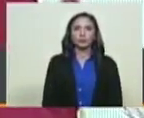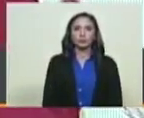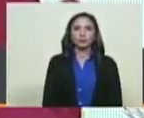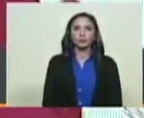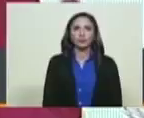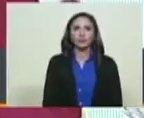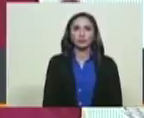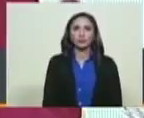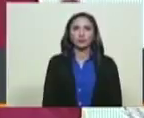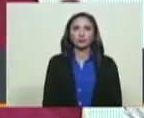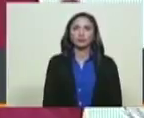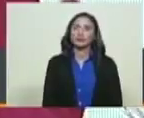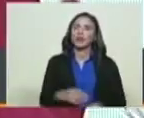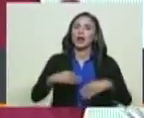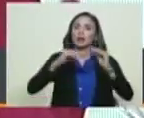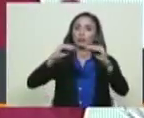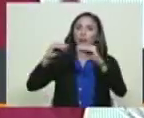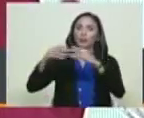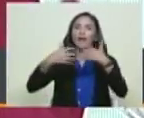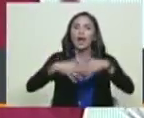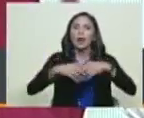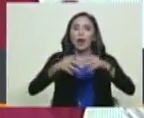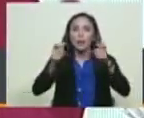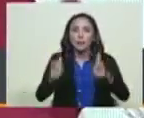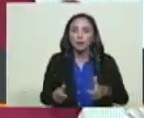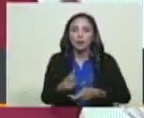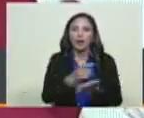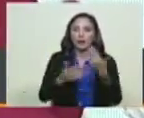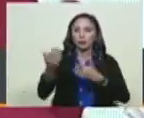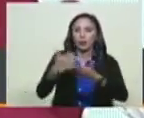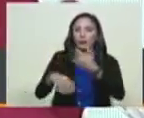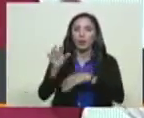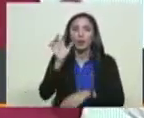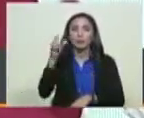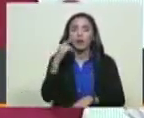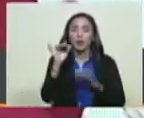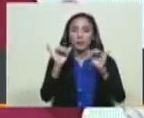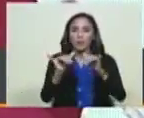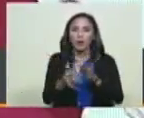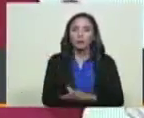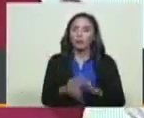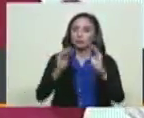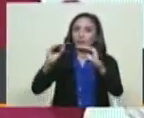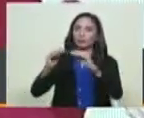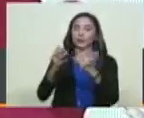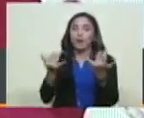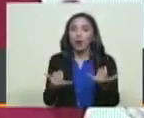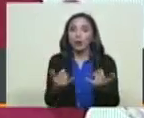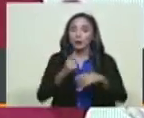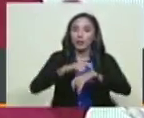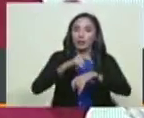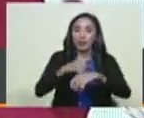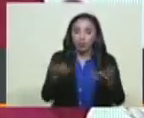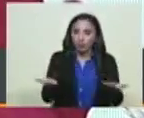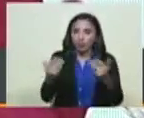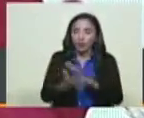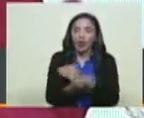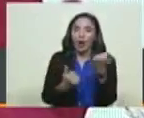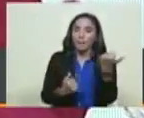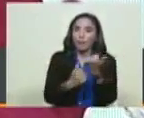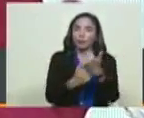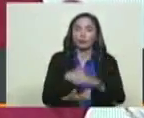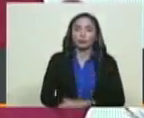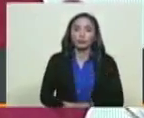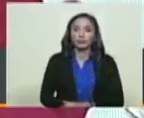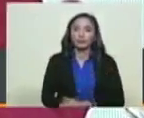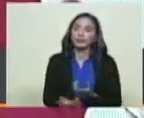yo le hago un llamado a los empresarios ya los comerciantes del país ha llegado la hora de jugar limpio ha llegado